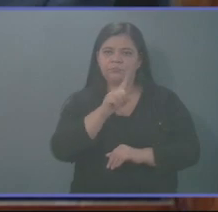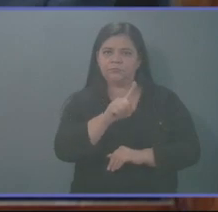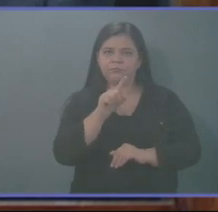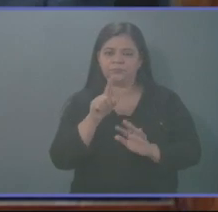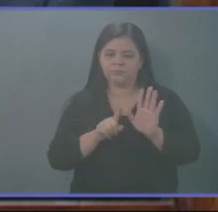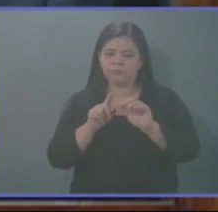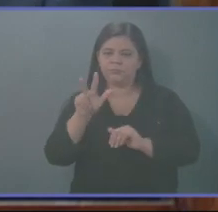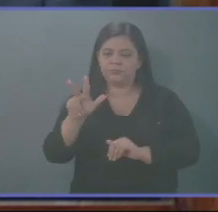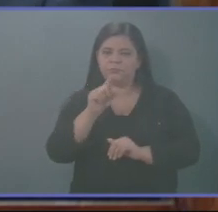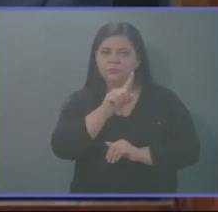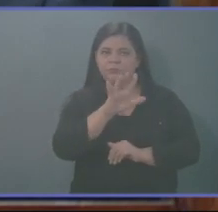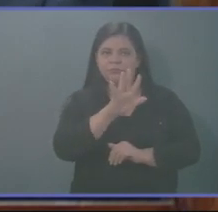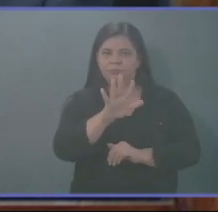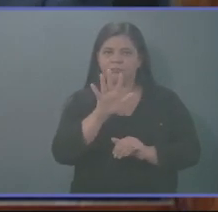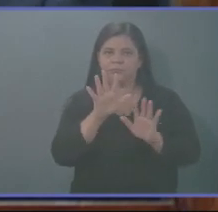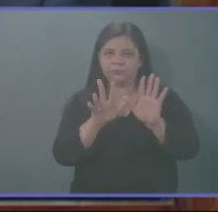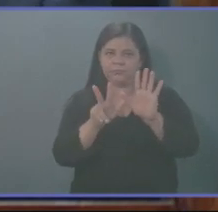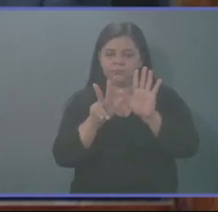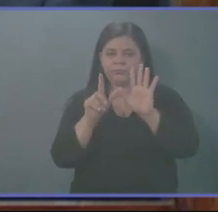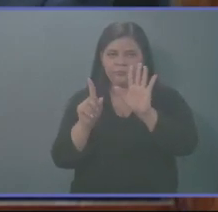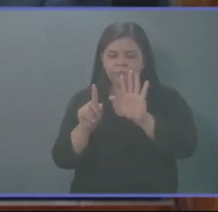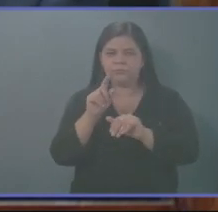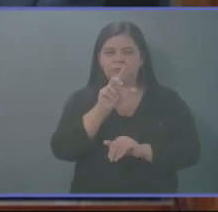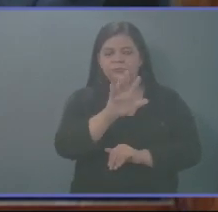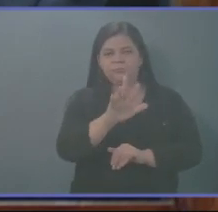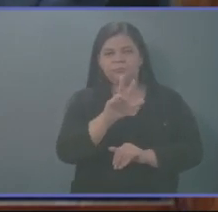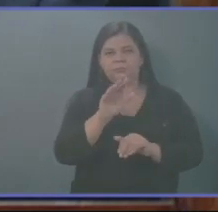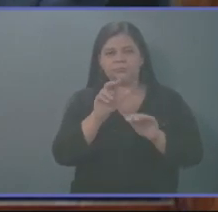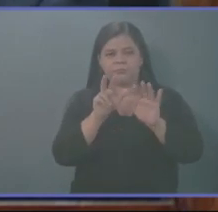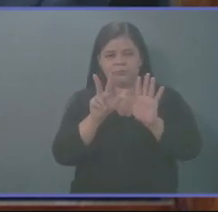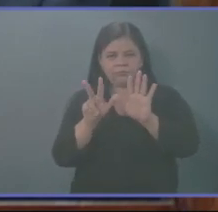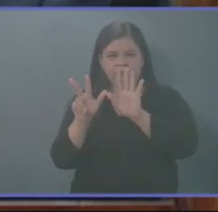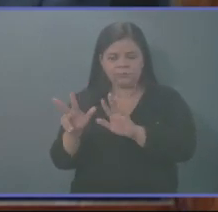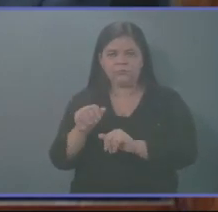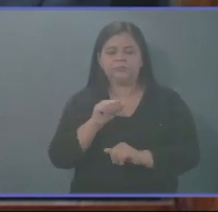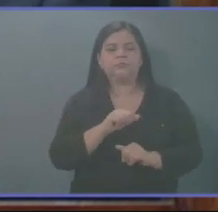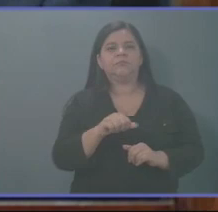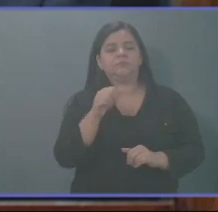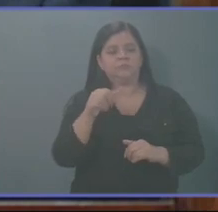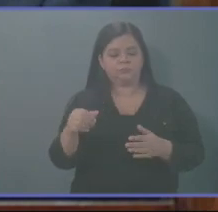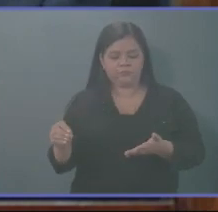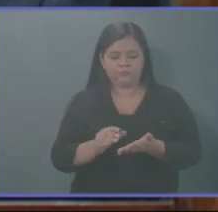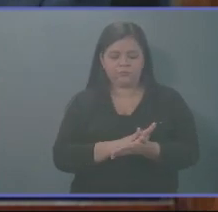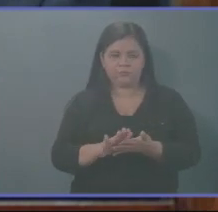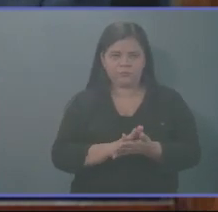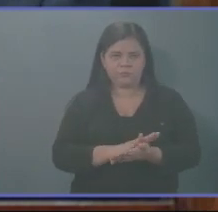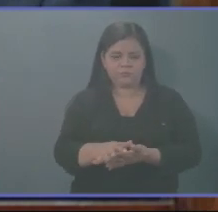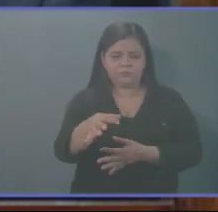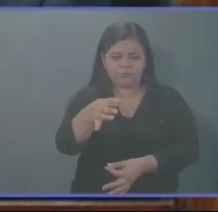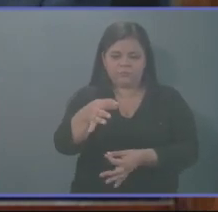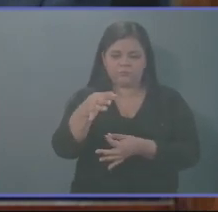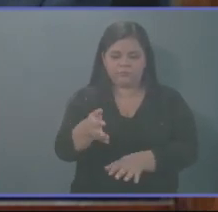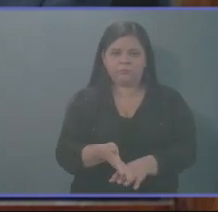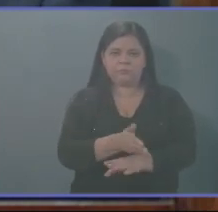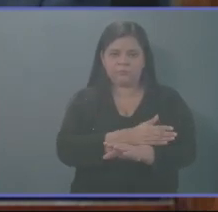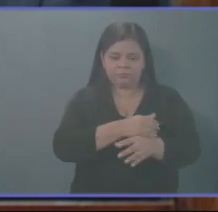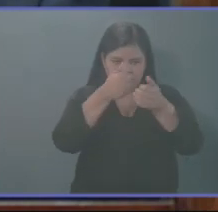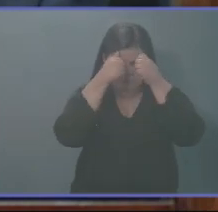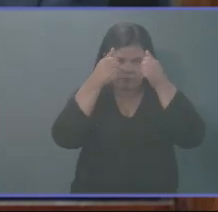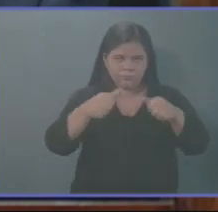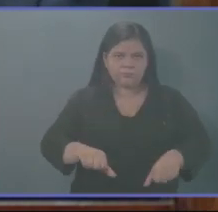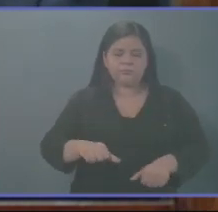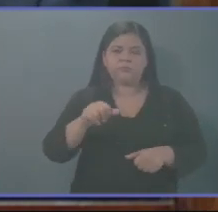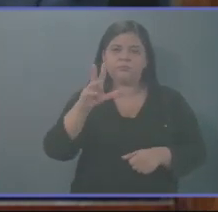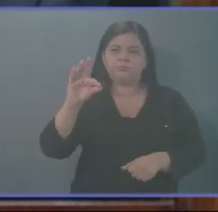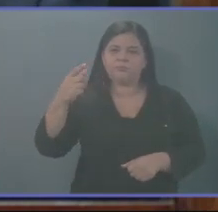163, 586, 587, 588 de la copia simple del acta de acuerdos previos entre la Fiscalía General de